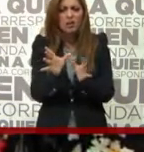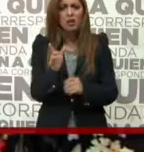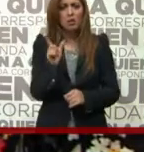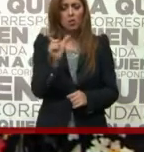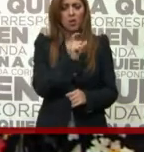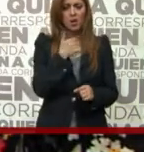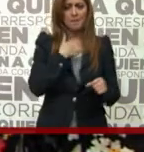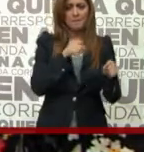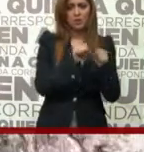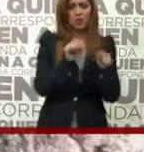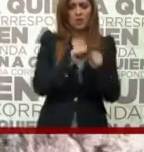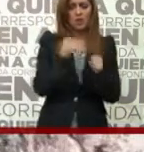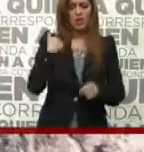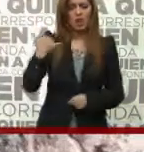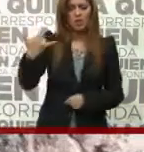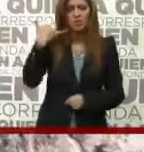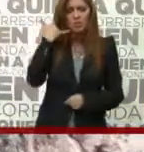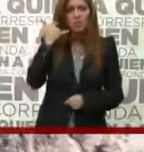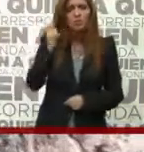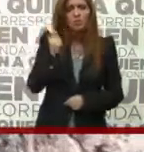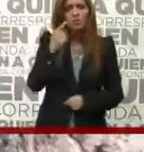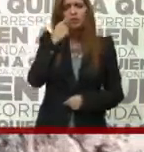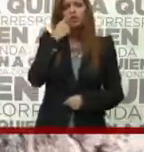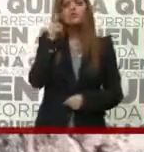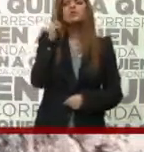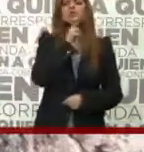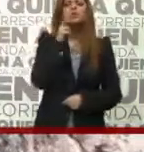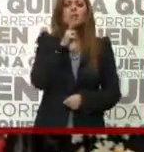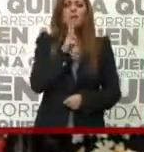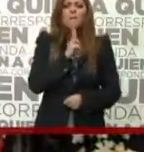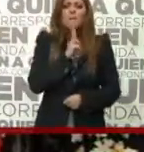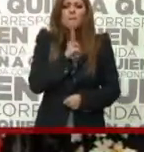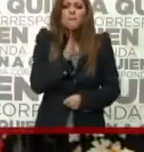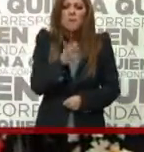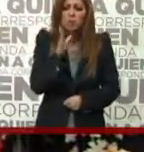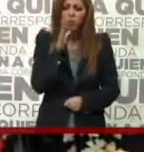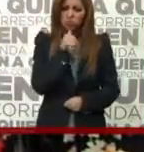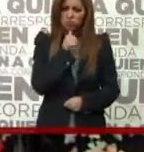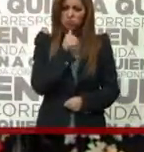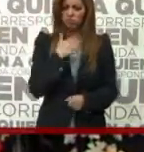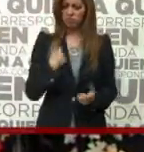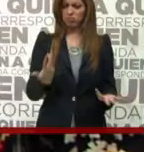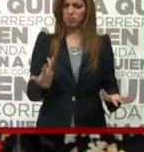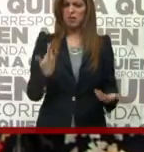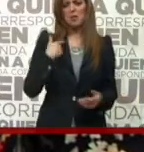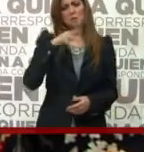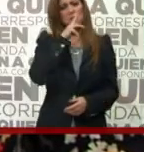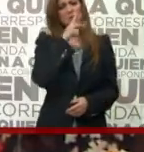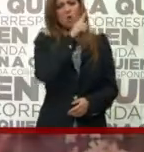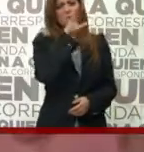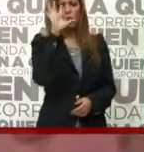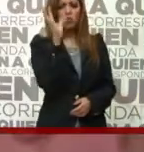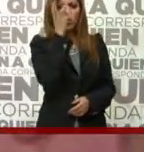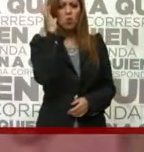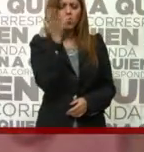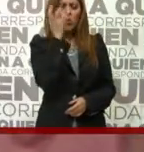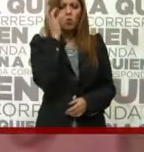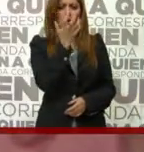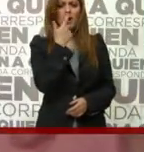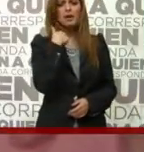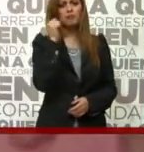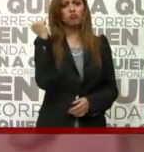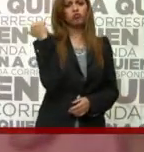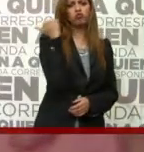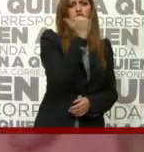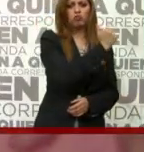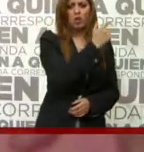que me decía porque la oí asfixiándose, no le salía la voz. En ese momento decidí llamar a una ambulancia e irme para